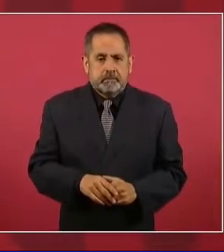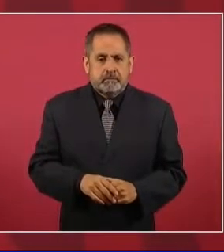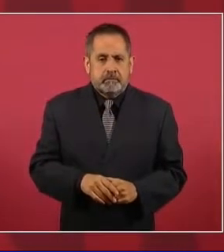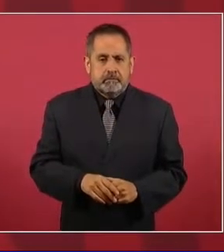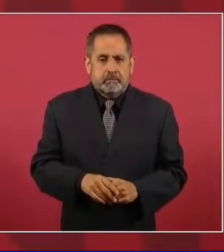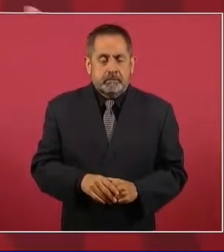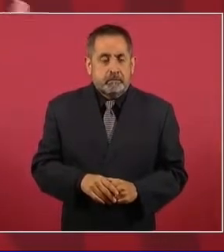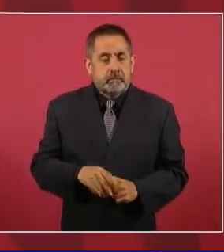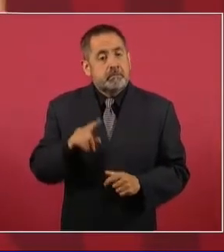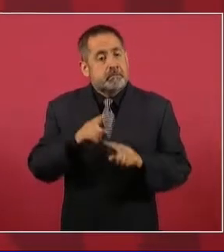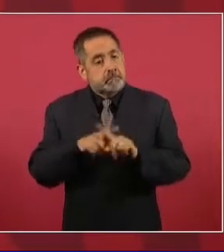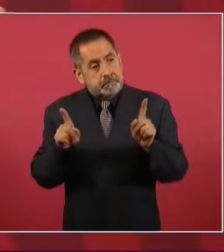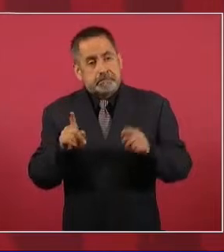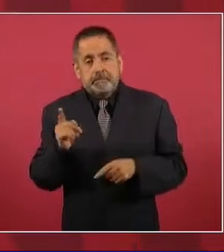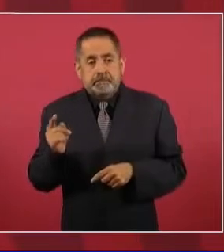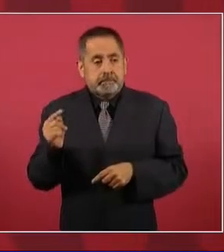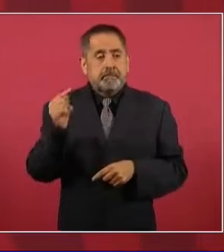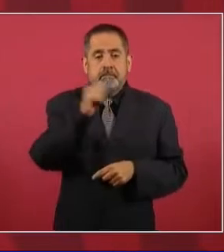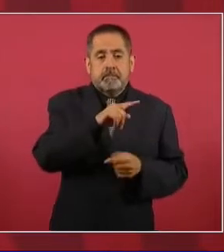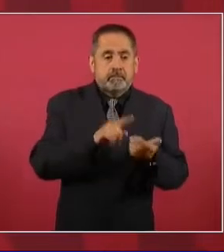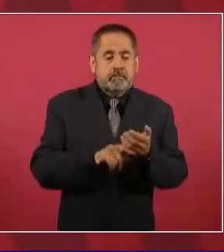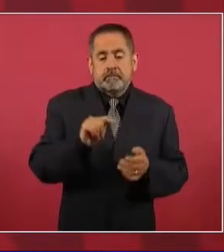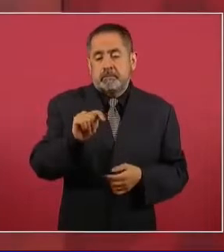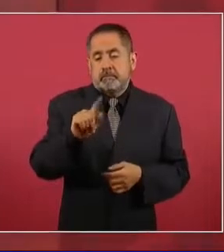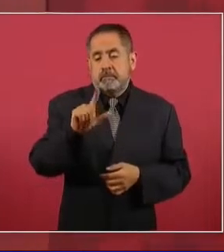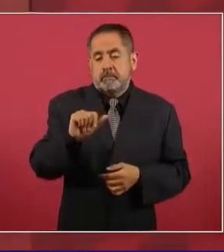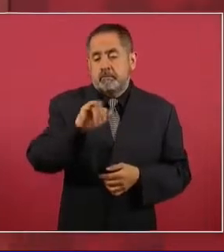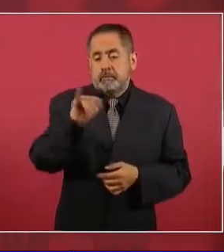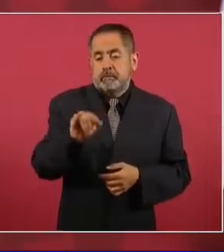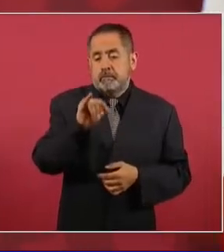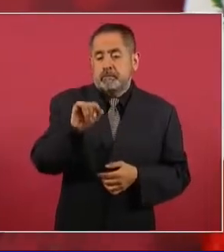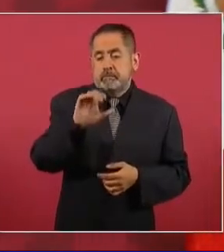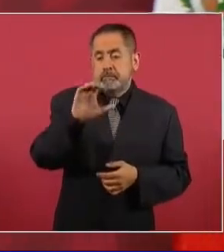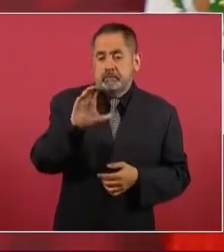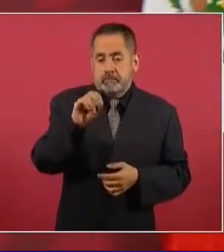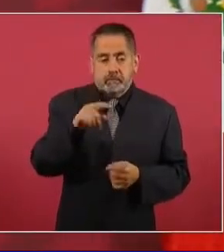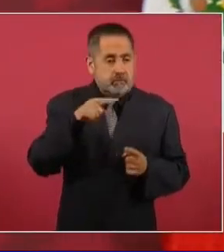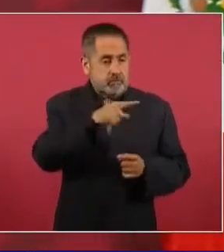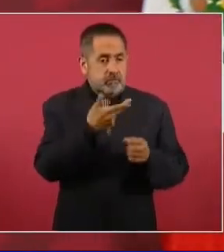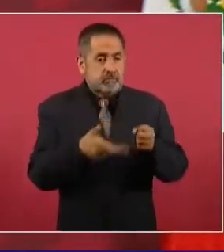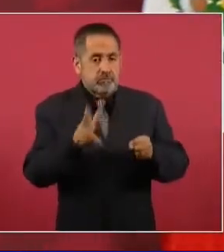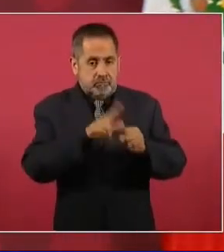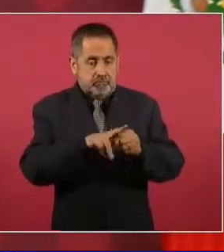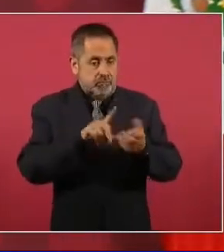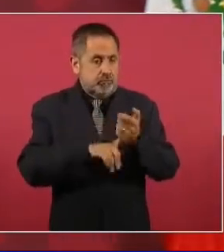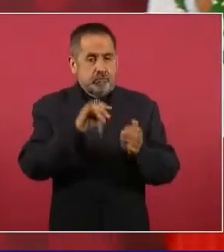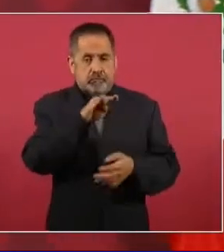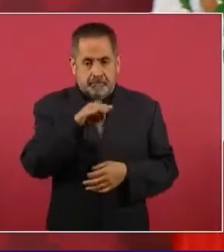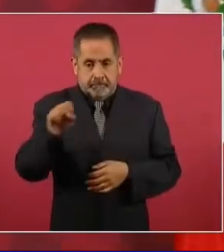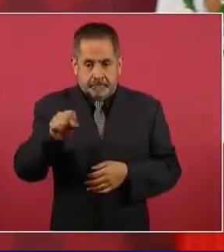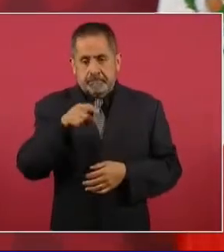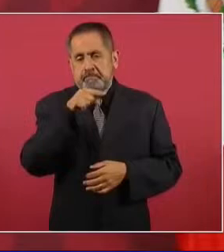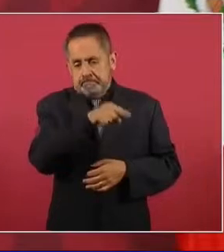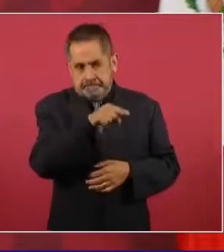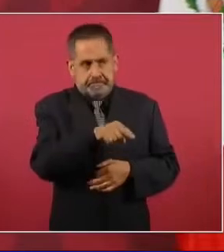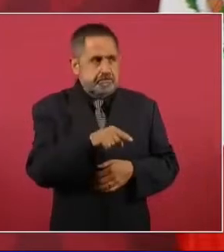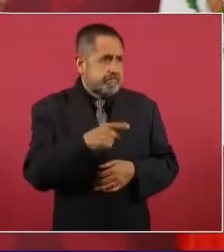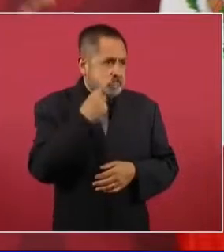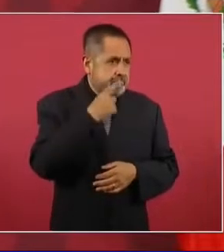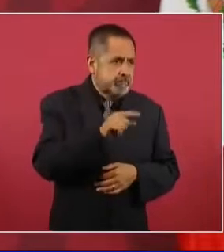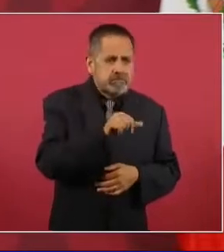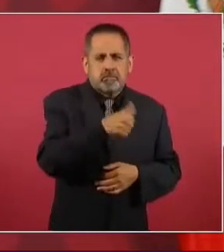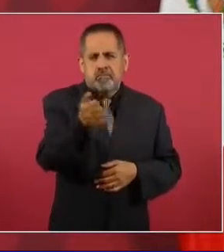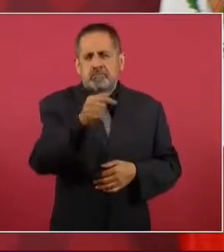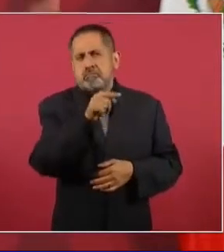Sí lo hicimos, por ejemplo, en Tlaxiaco. Había un hospital del IMSS Bienestar y